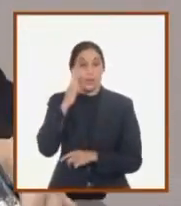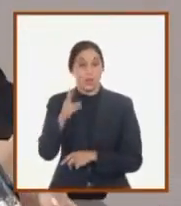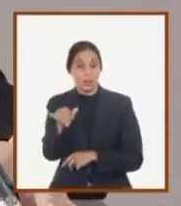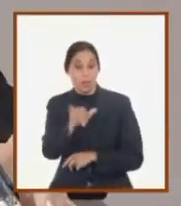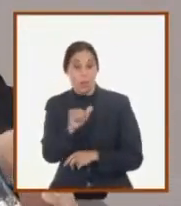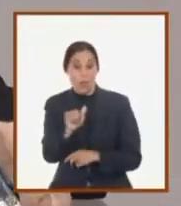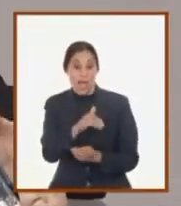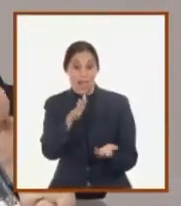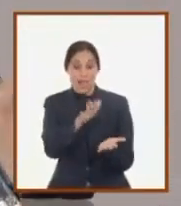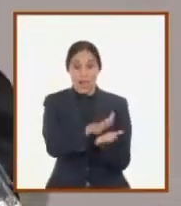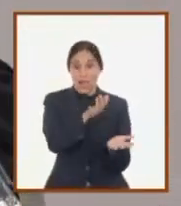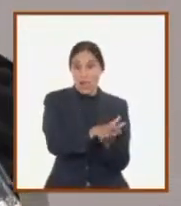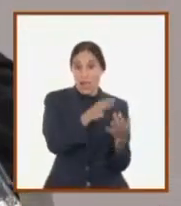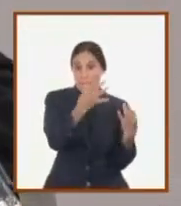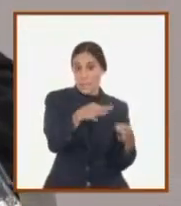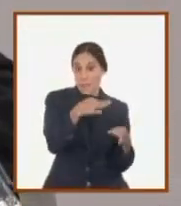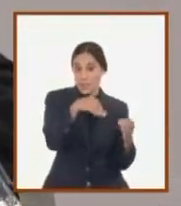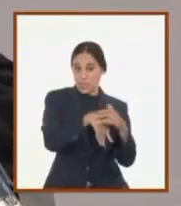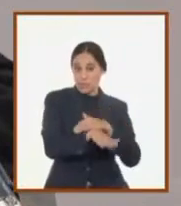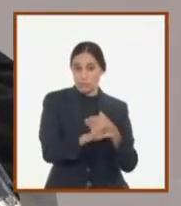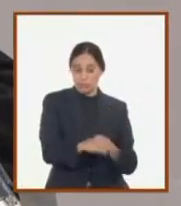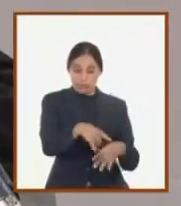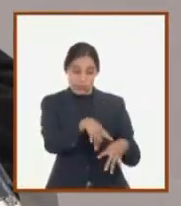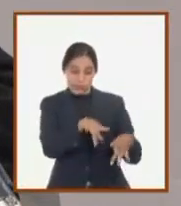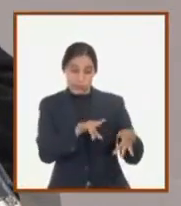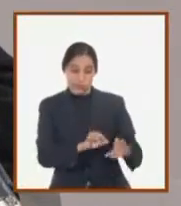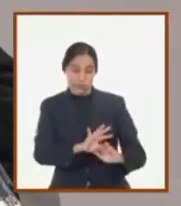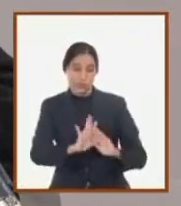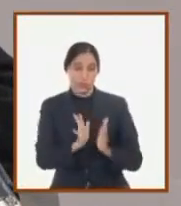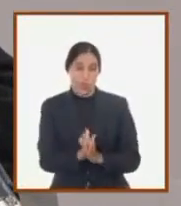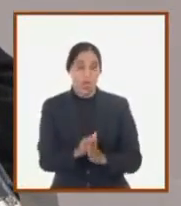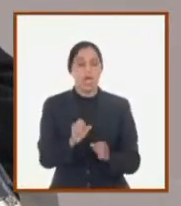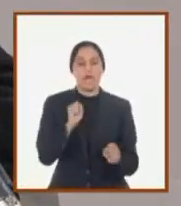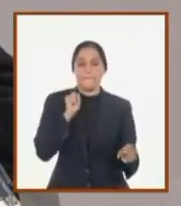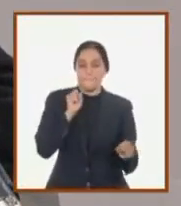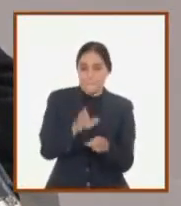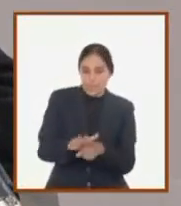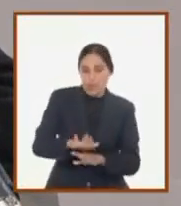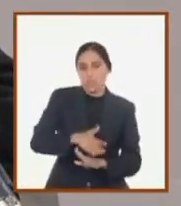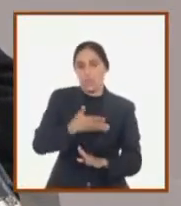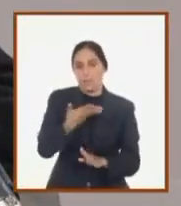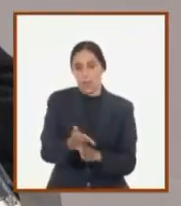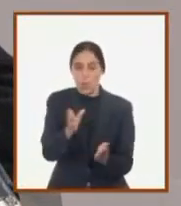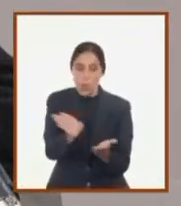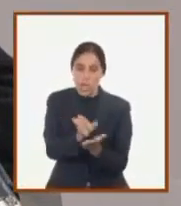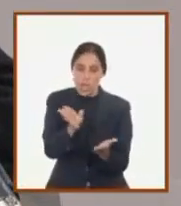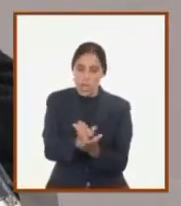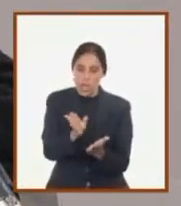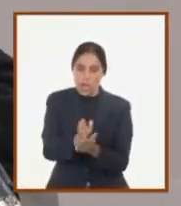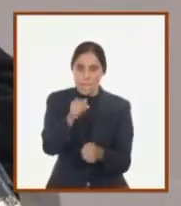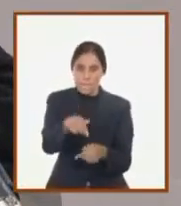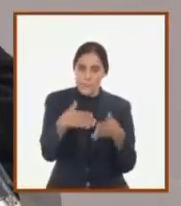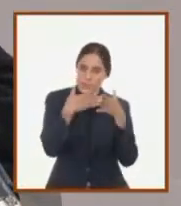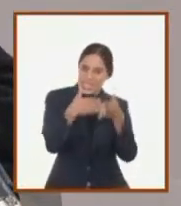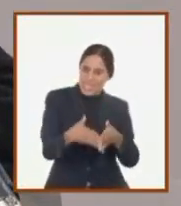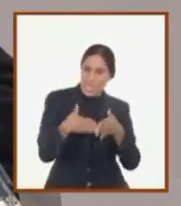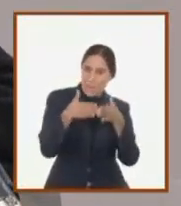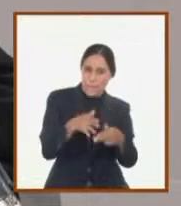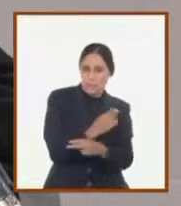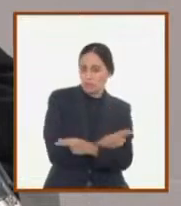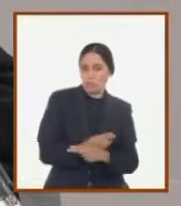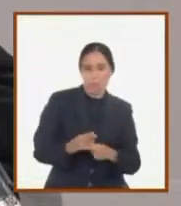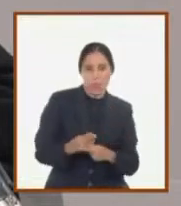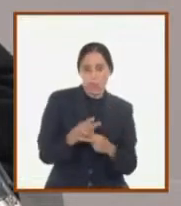ella Celia tenía eh guardado en la oficina así también surge un libro que se llamó Posteriormente la epopea del Granma una